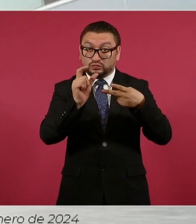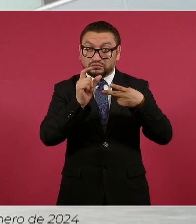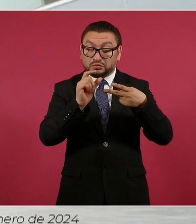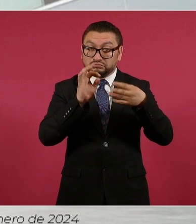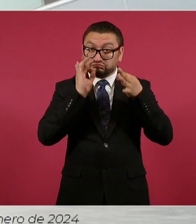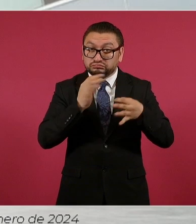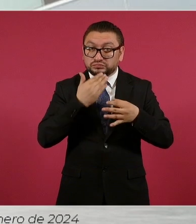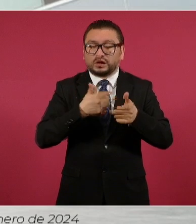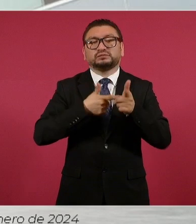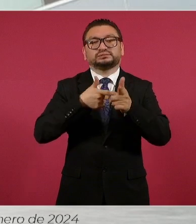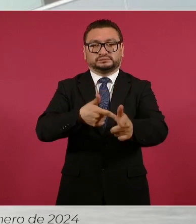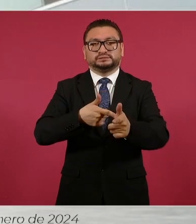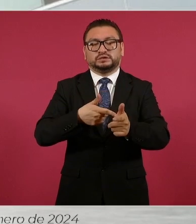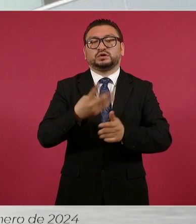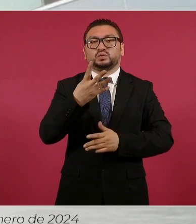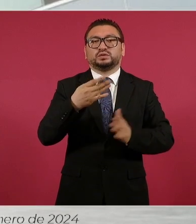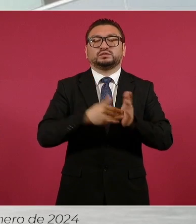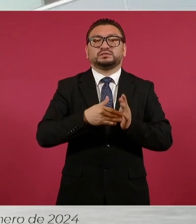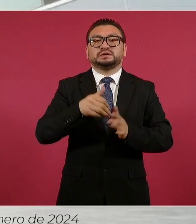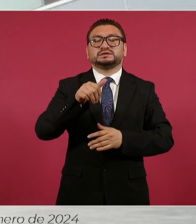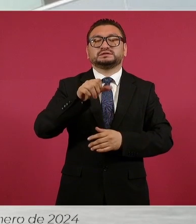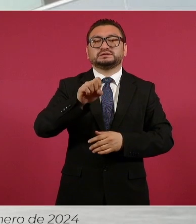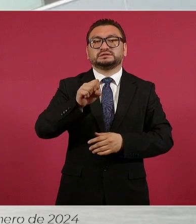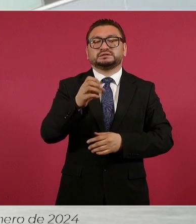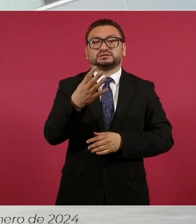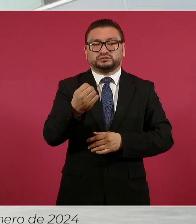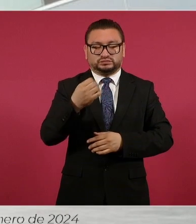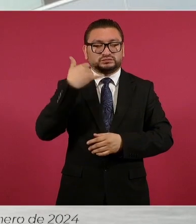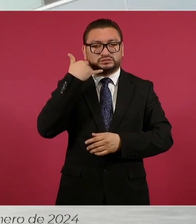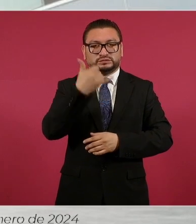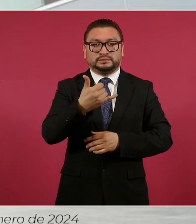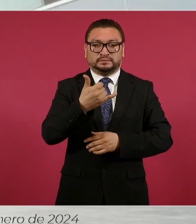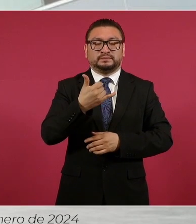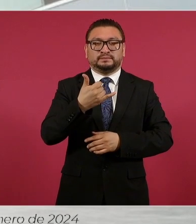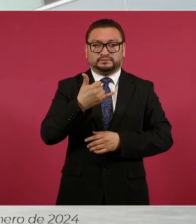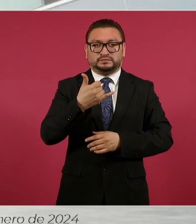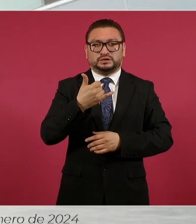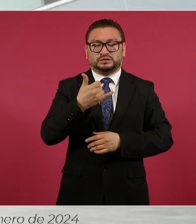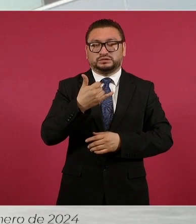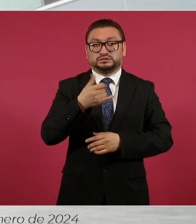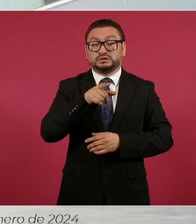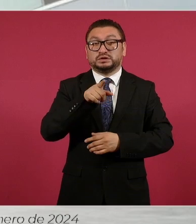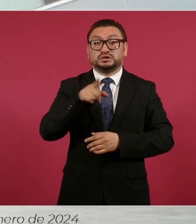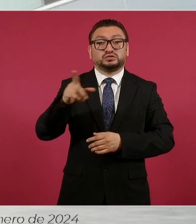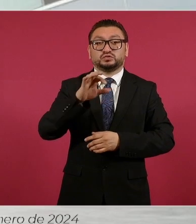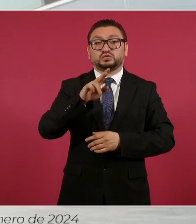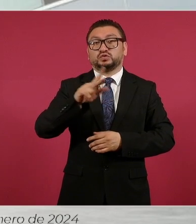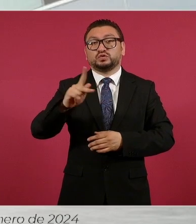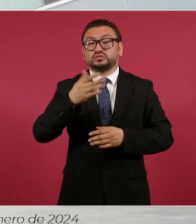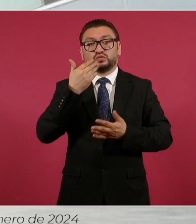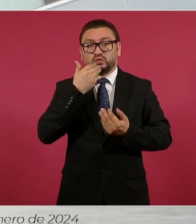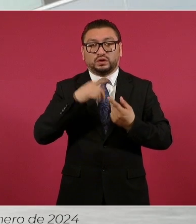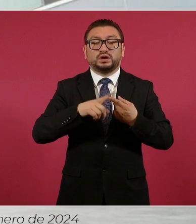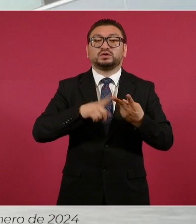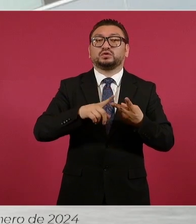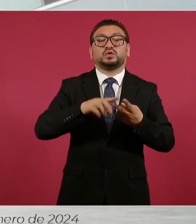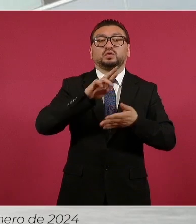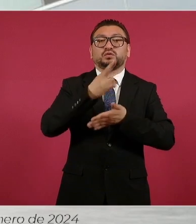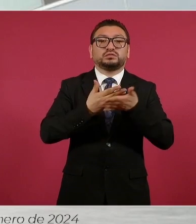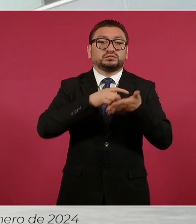Entonces, tenemos 4,069 llamadas que no tienen o CURP o no tienen la